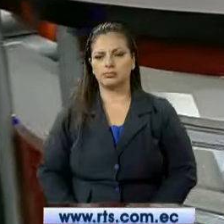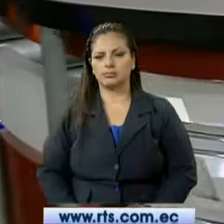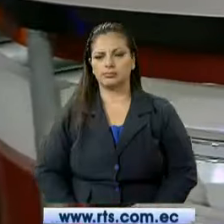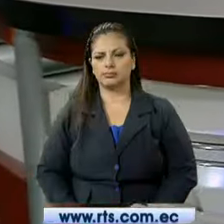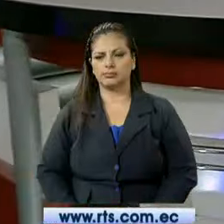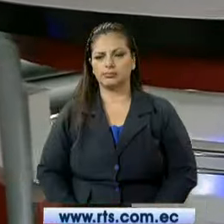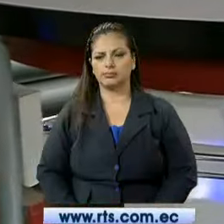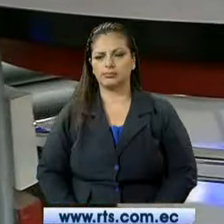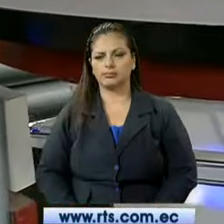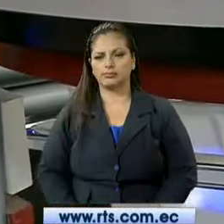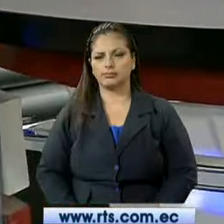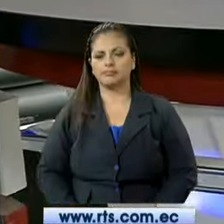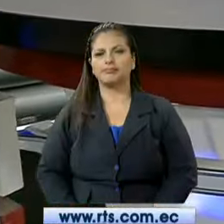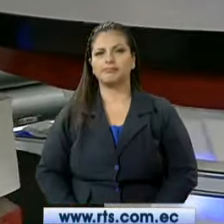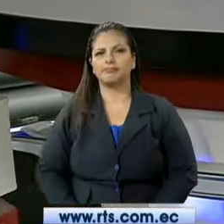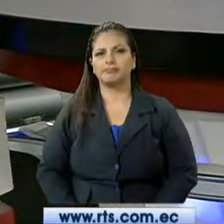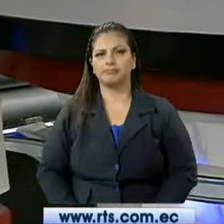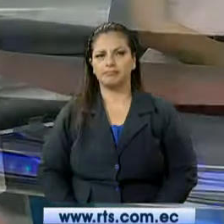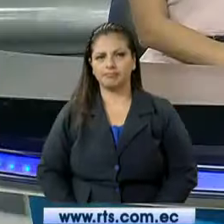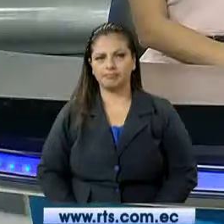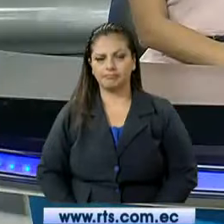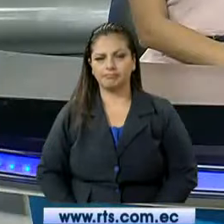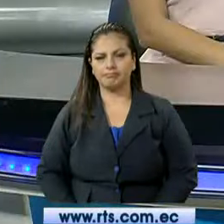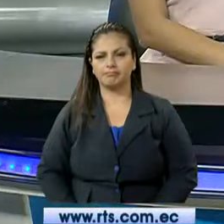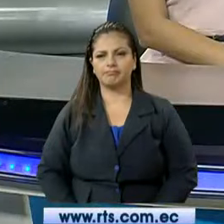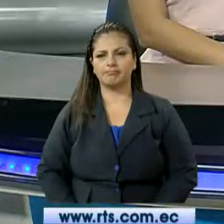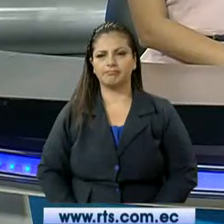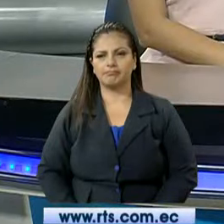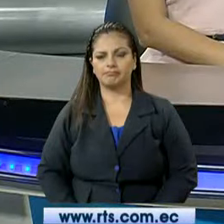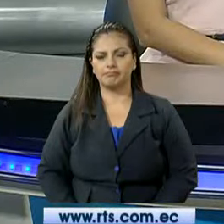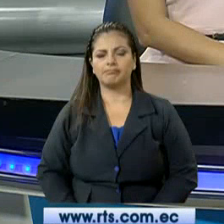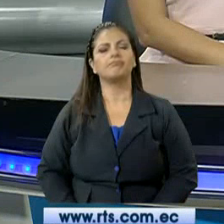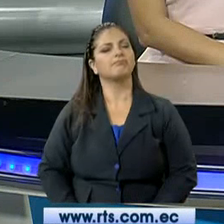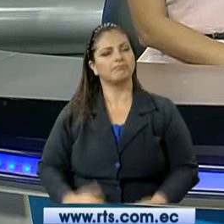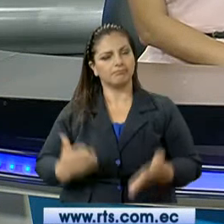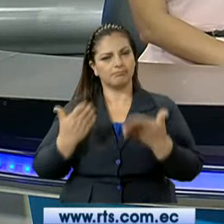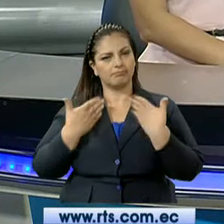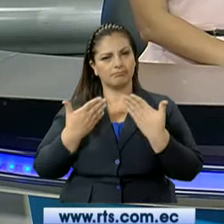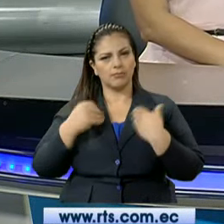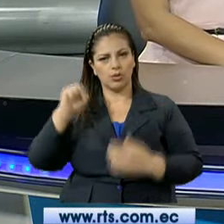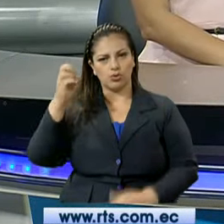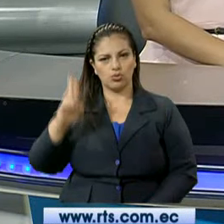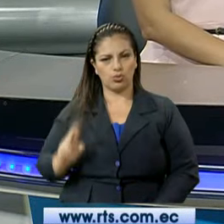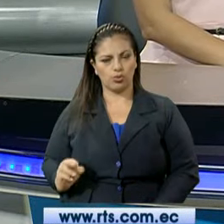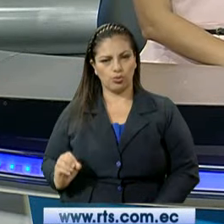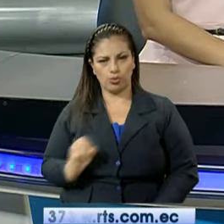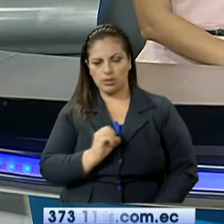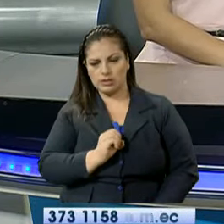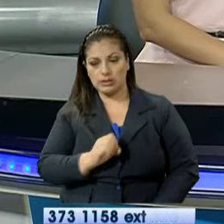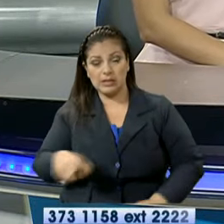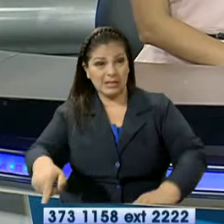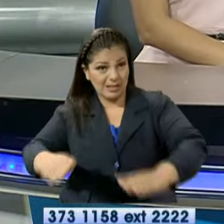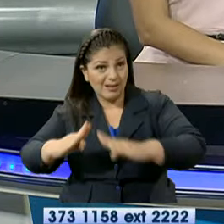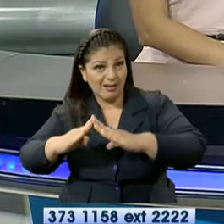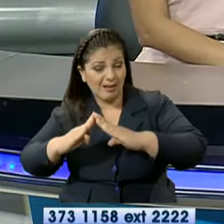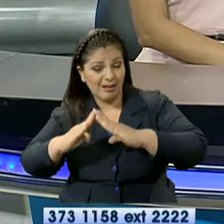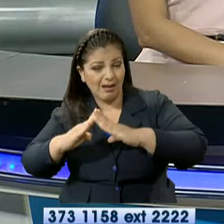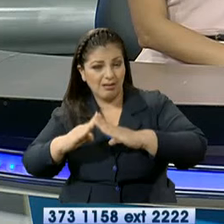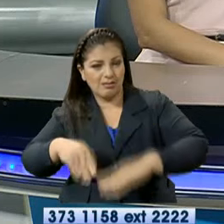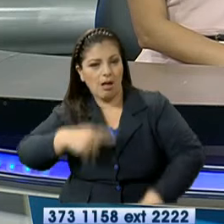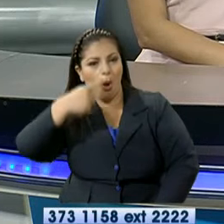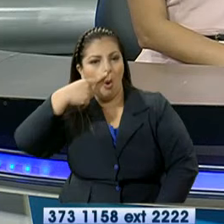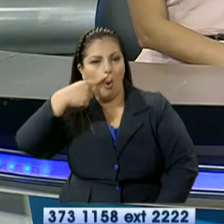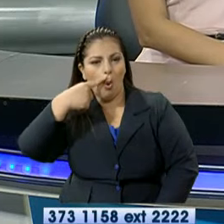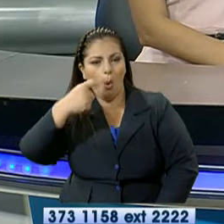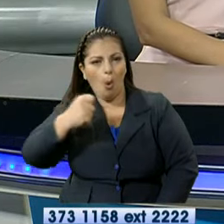Mire, ahora le informamos que un hombre fue hallado ahorcado en su vivienda ubicada al suroeste de Guayaquil. La víctima habría tomado esa fatal decisión